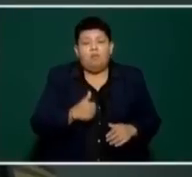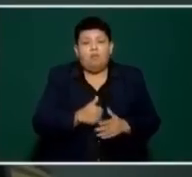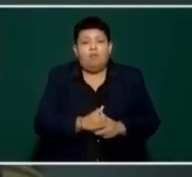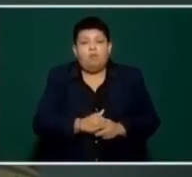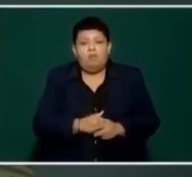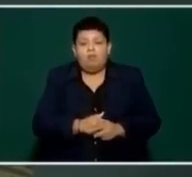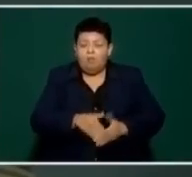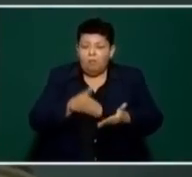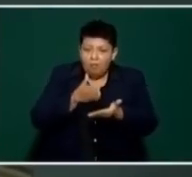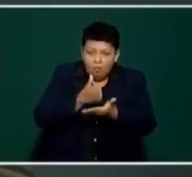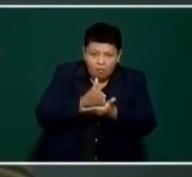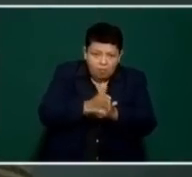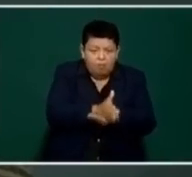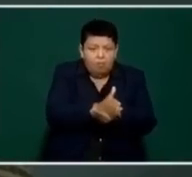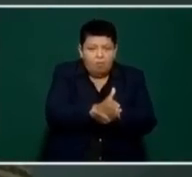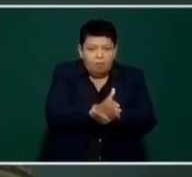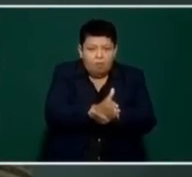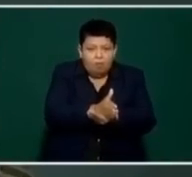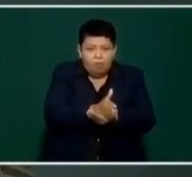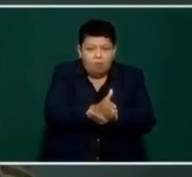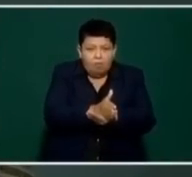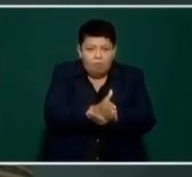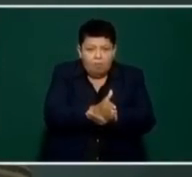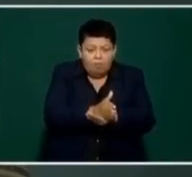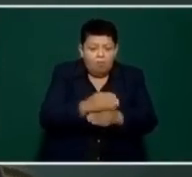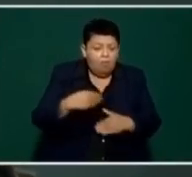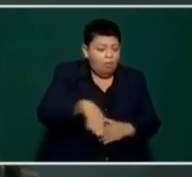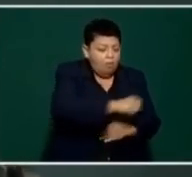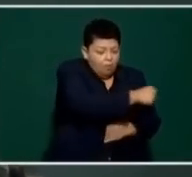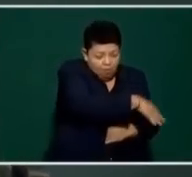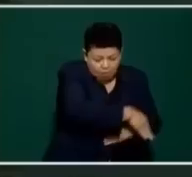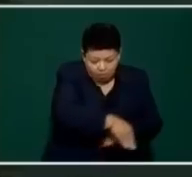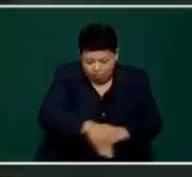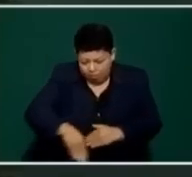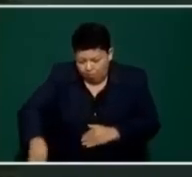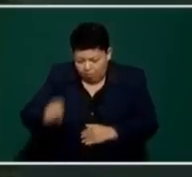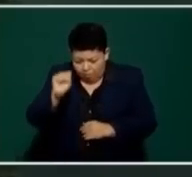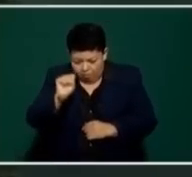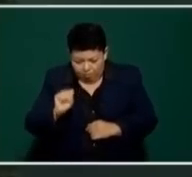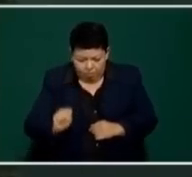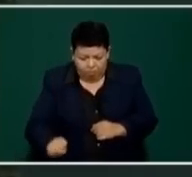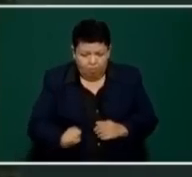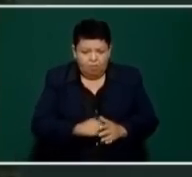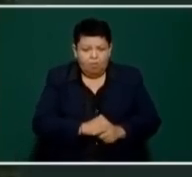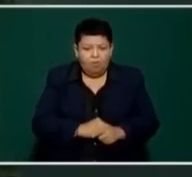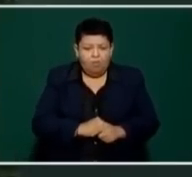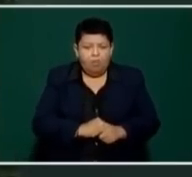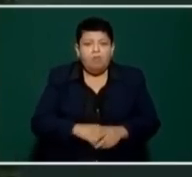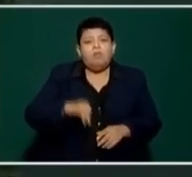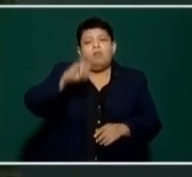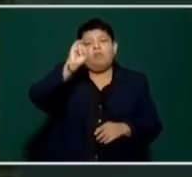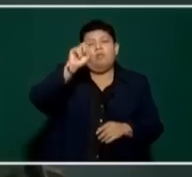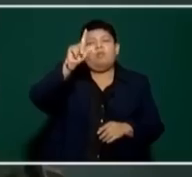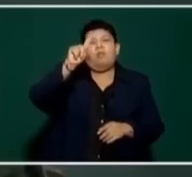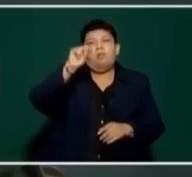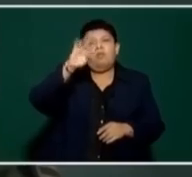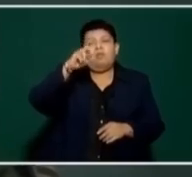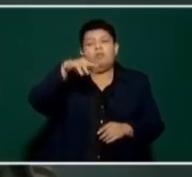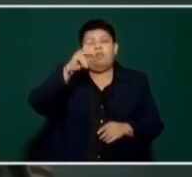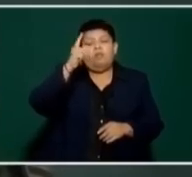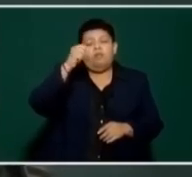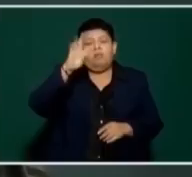en profundidad de lo que es la frontera sur hasta el istmo de Tehuantepec,